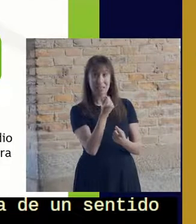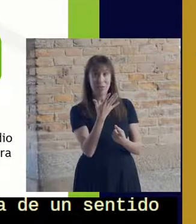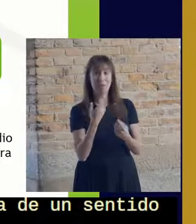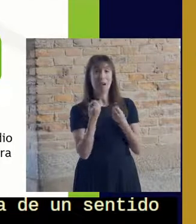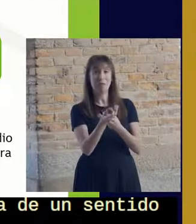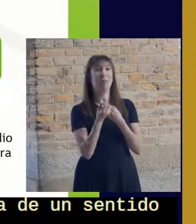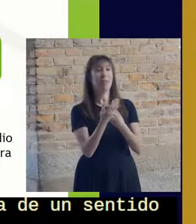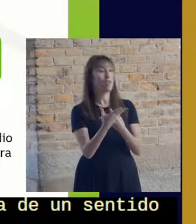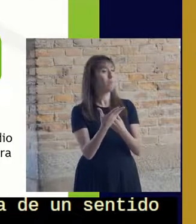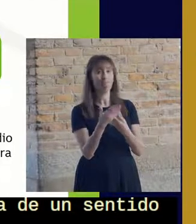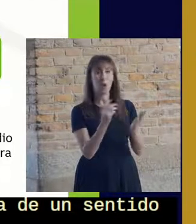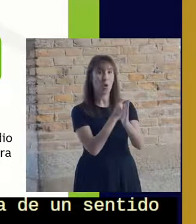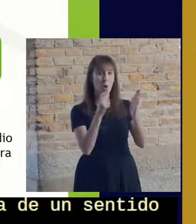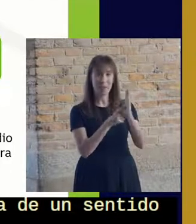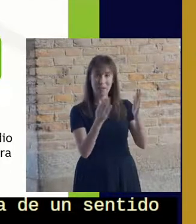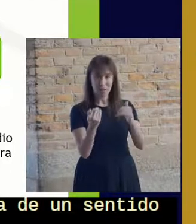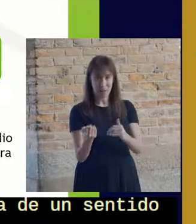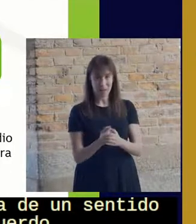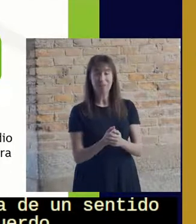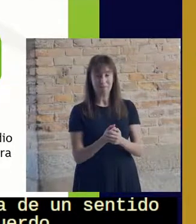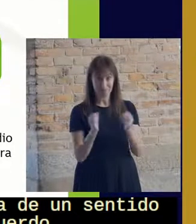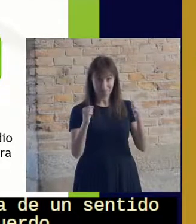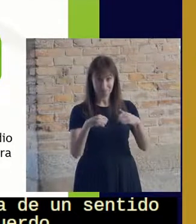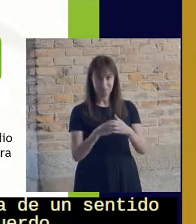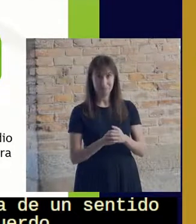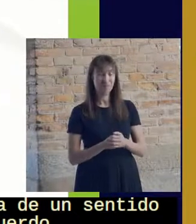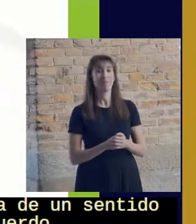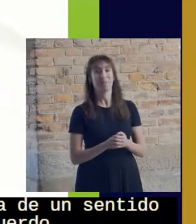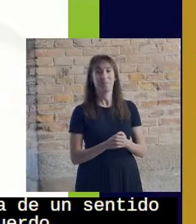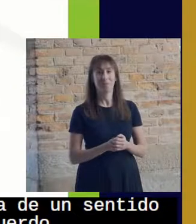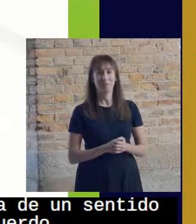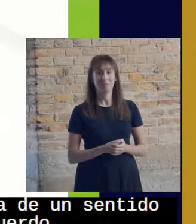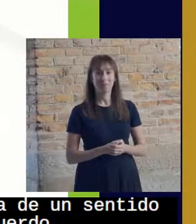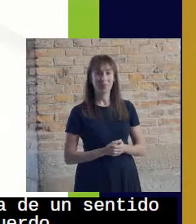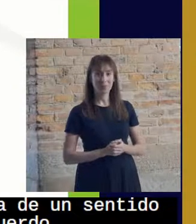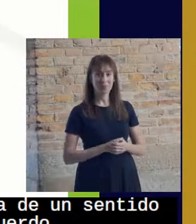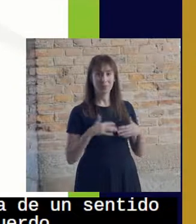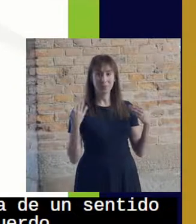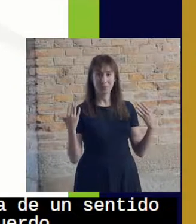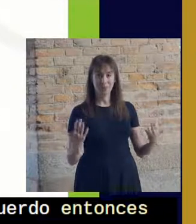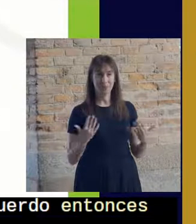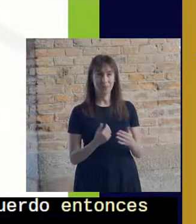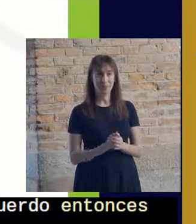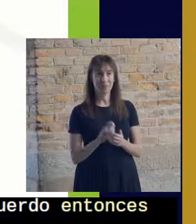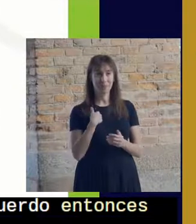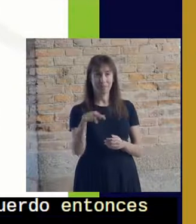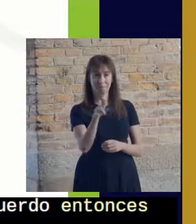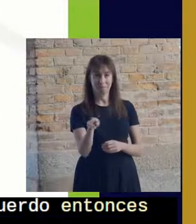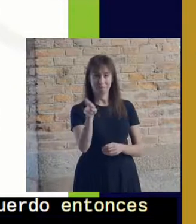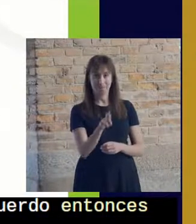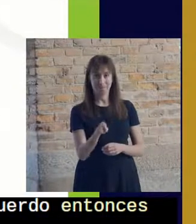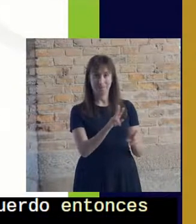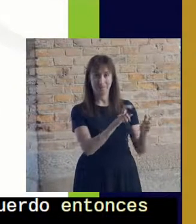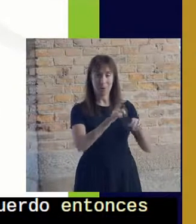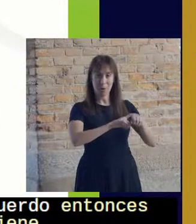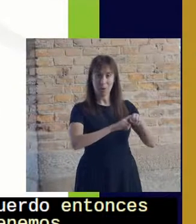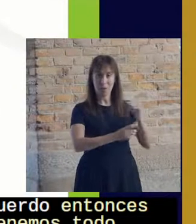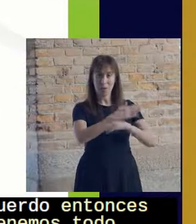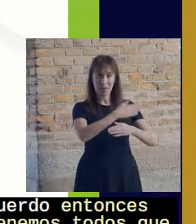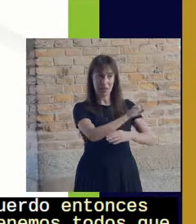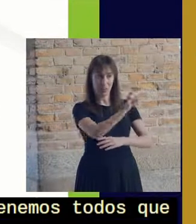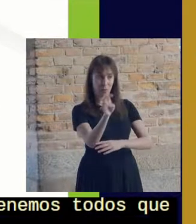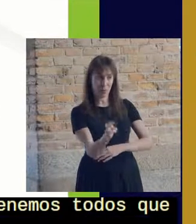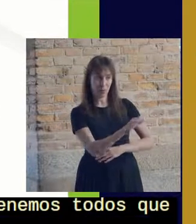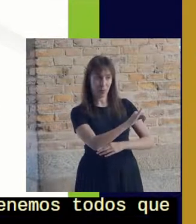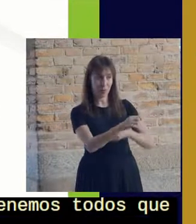nos llega de manera plena de acuerdo Entonces pues vuelvo a repetir tipos de discapacidad los tenemos todos que ya